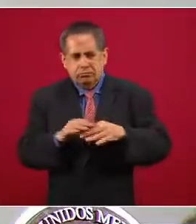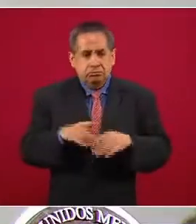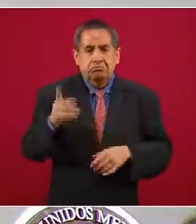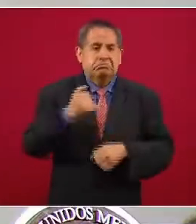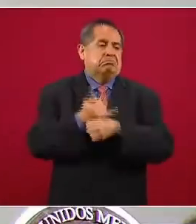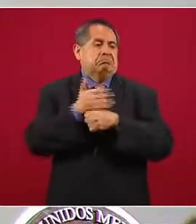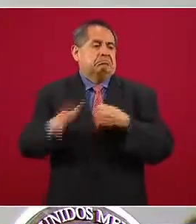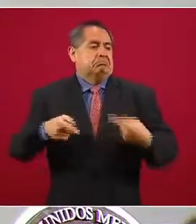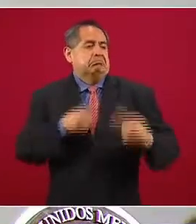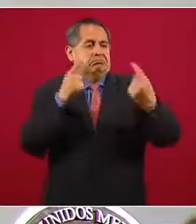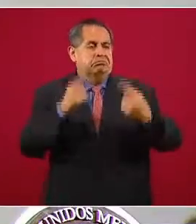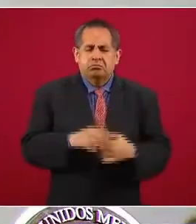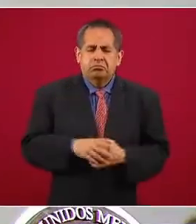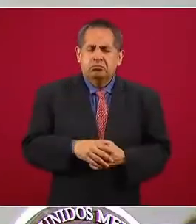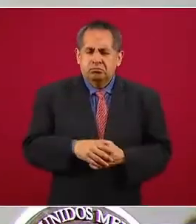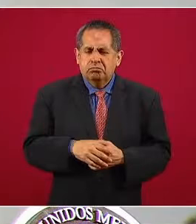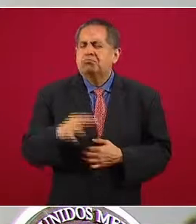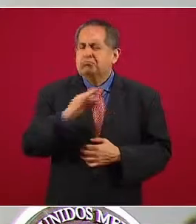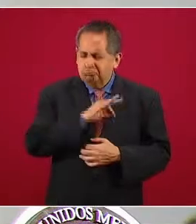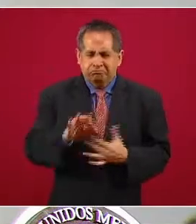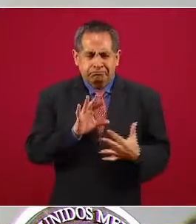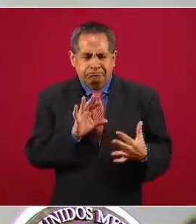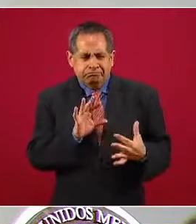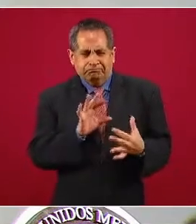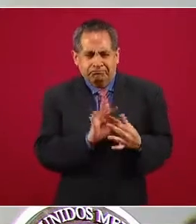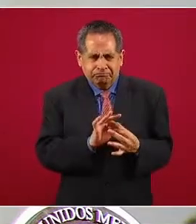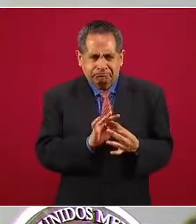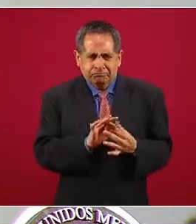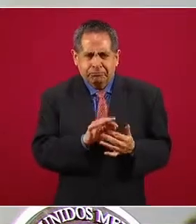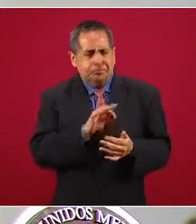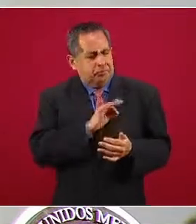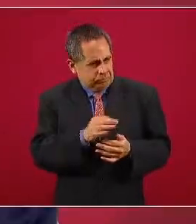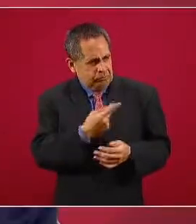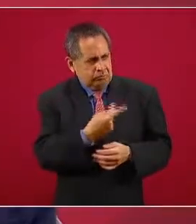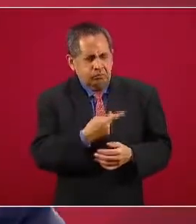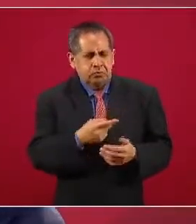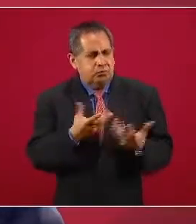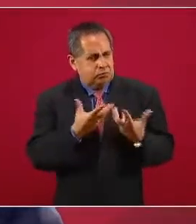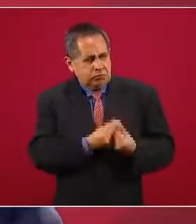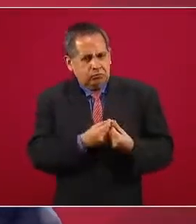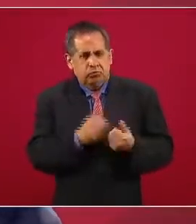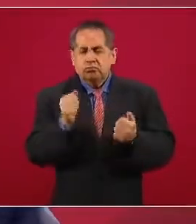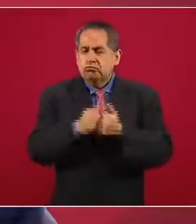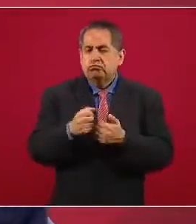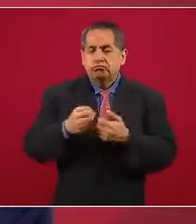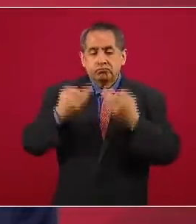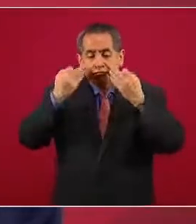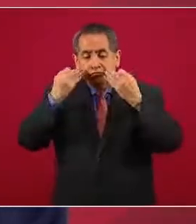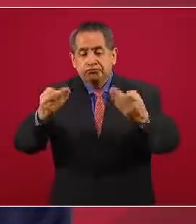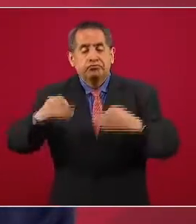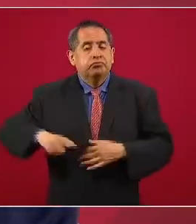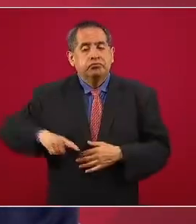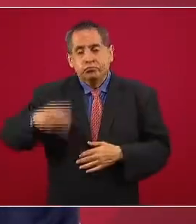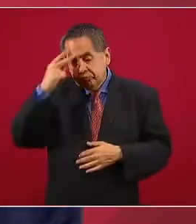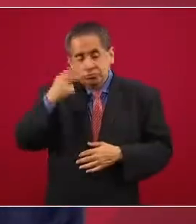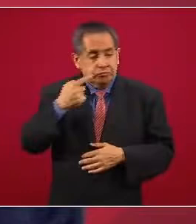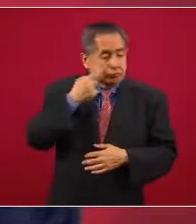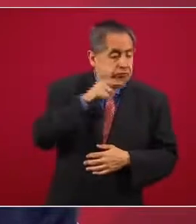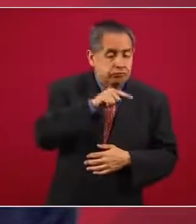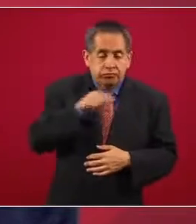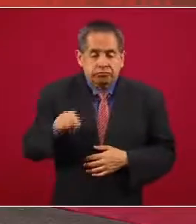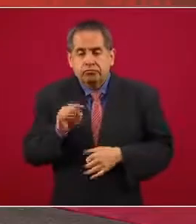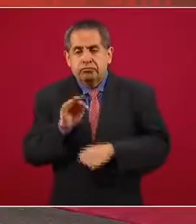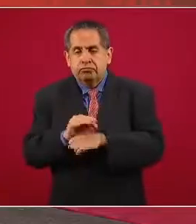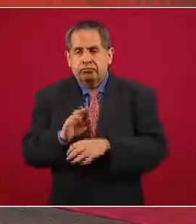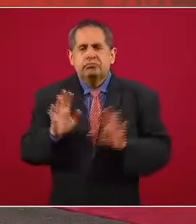es imposible. Y hoy lo estamos demostrando. Podemos hacer cosas y con el aval del Gobierno de la República, pues a